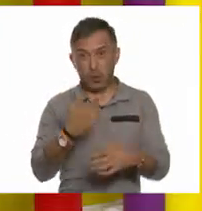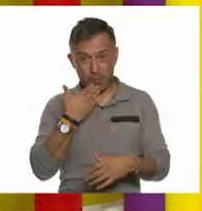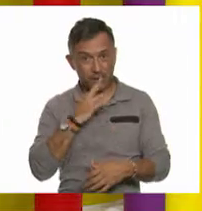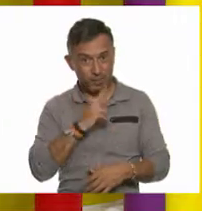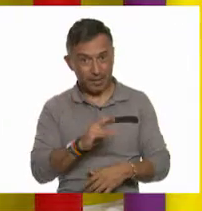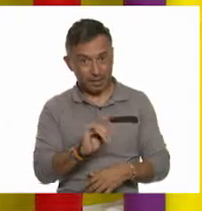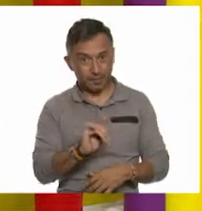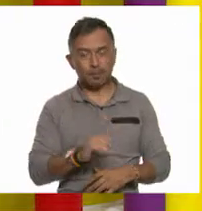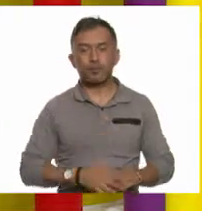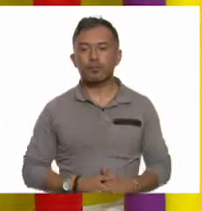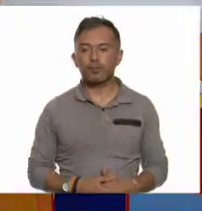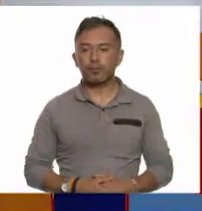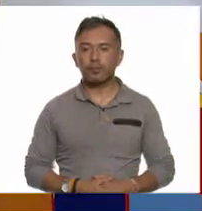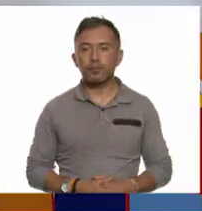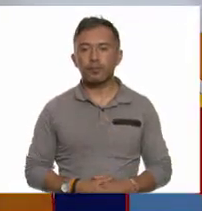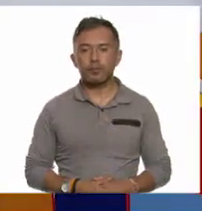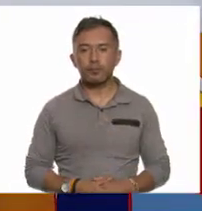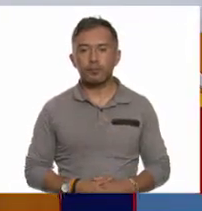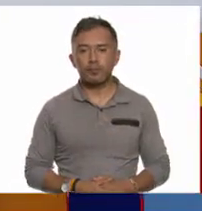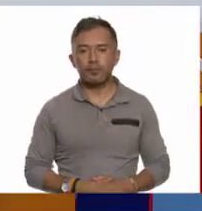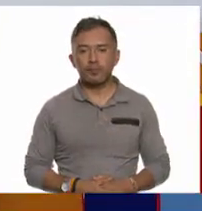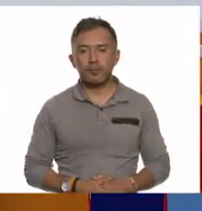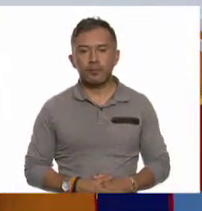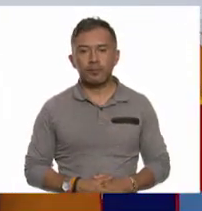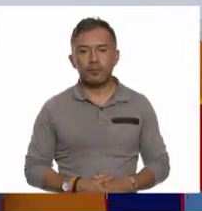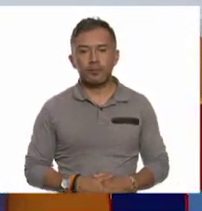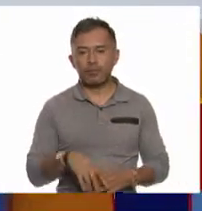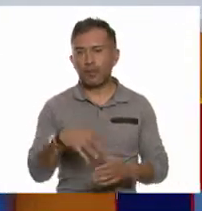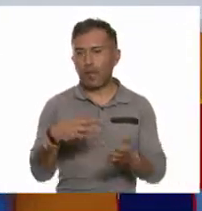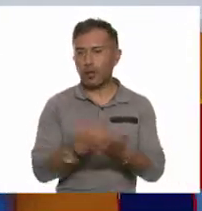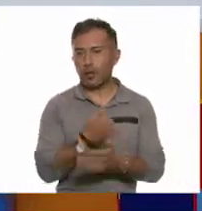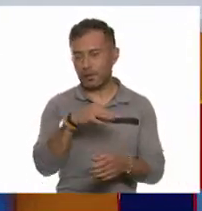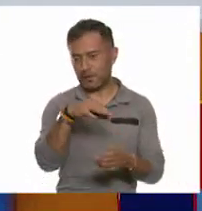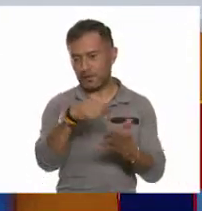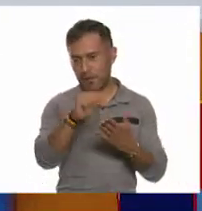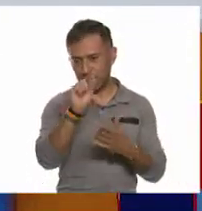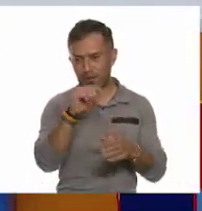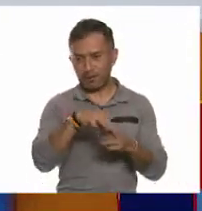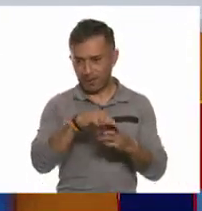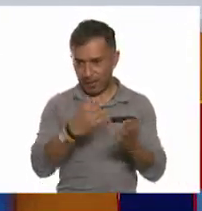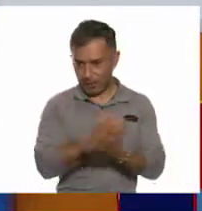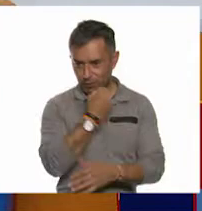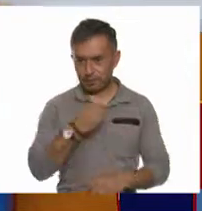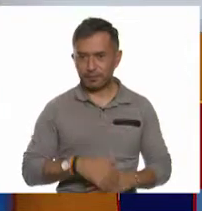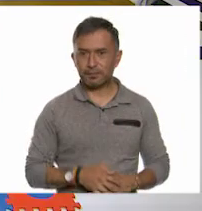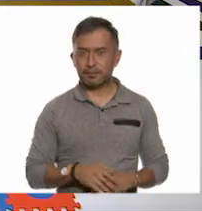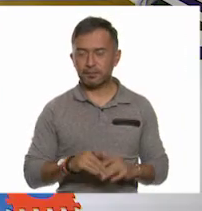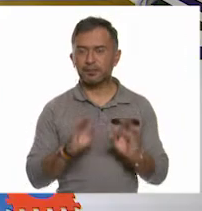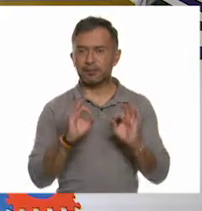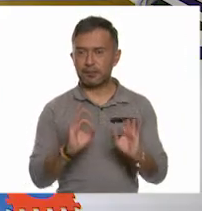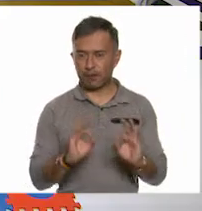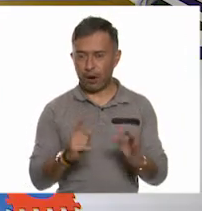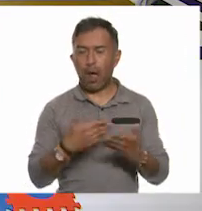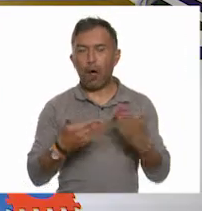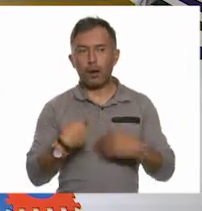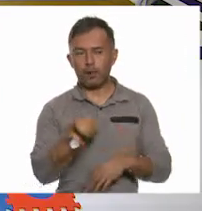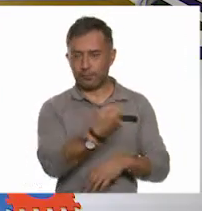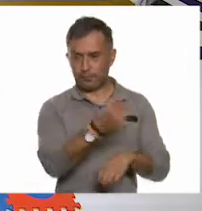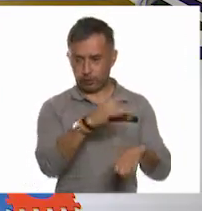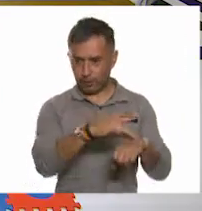Sí, Ah, bueno. se ganó su palomita. Ok, perfecto. Y ahí Te va. toca, Mariana. Ahí